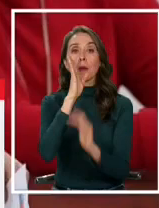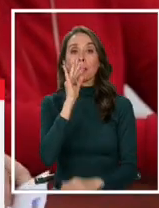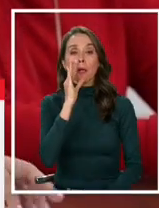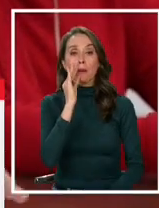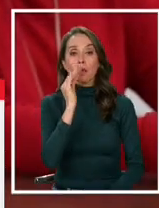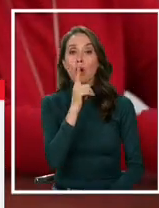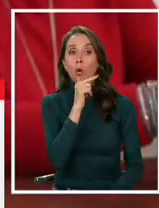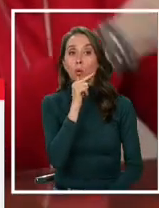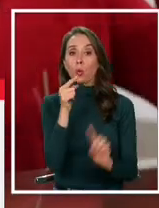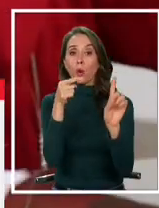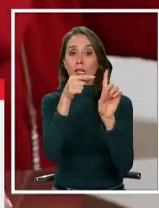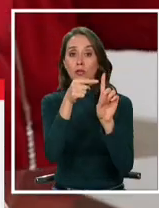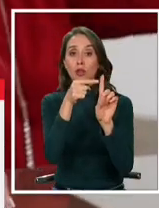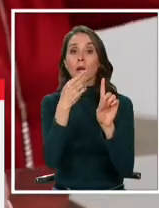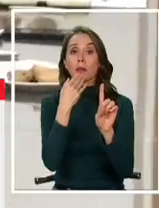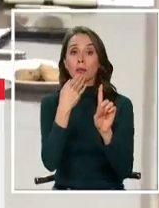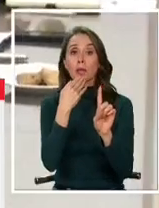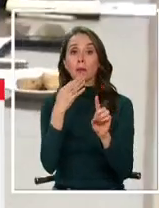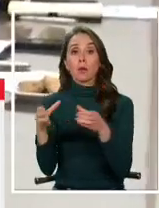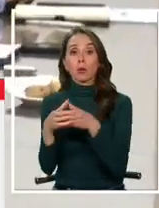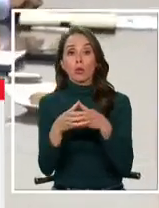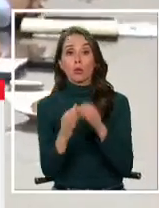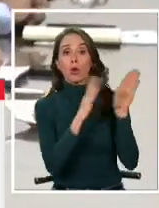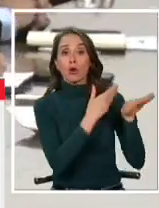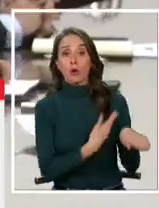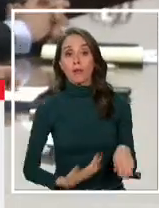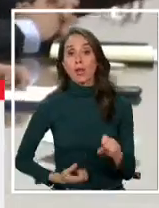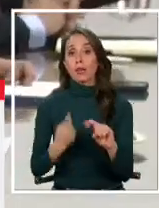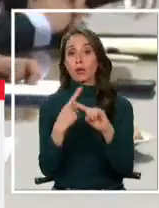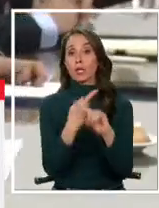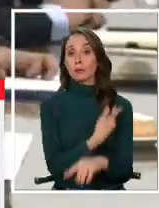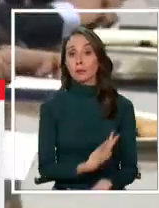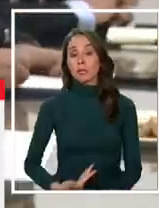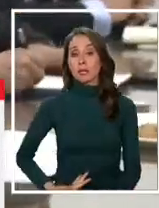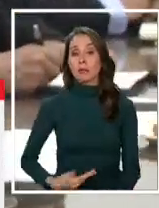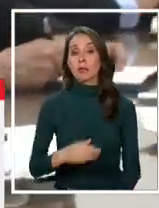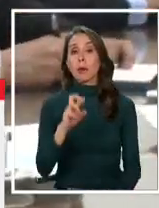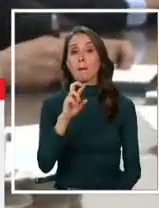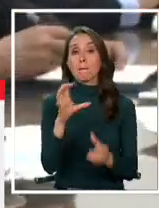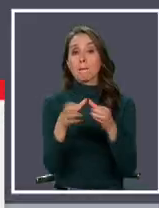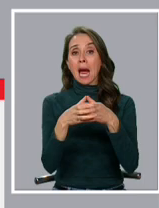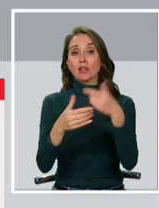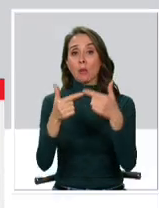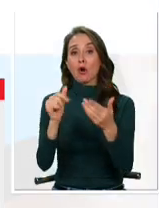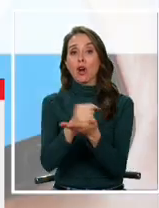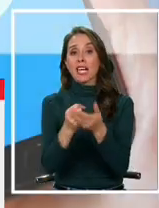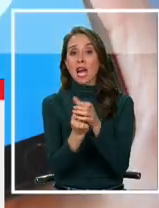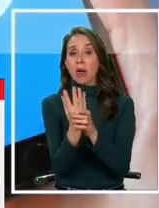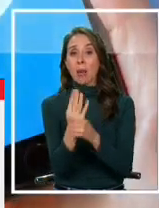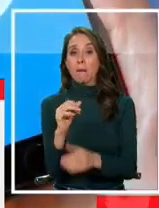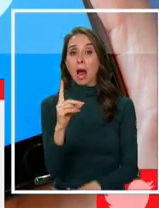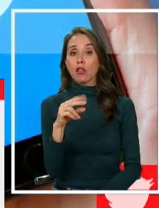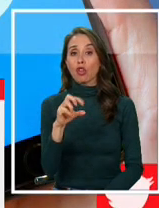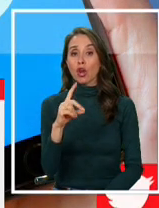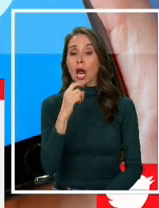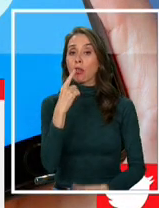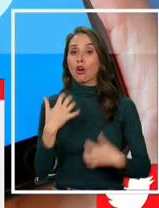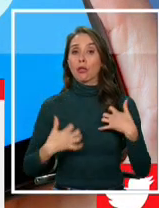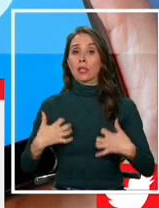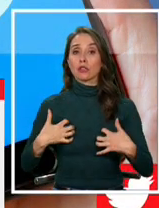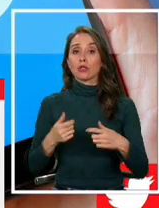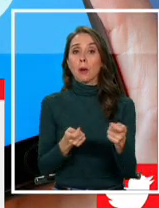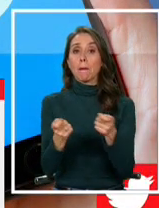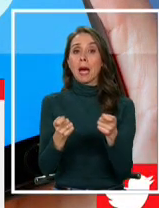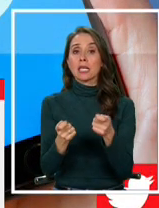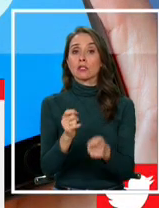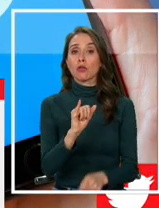cuestionamientos que incluso llegaron desde el oficialismo donde el expresidente del partido radical Carlos Maldonado explicit su descontento con el